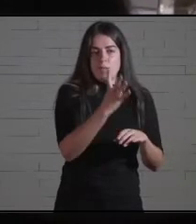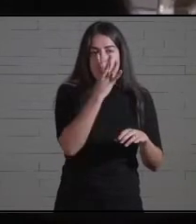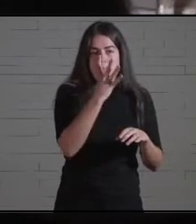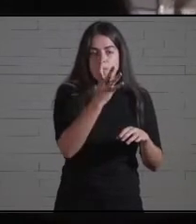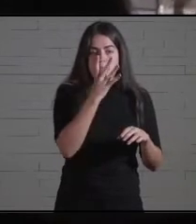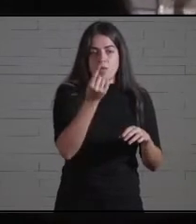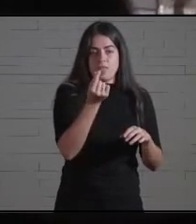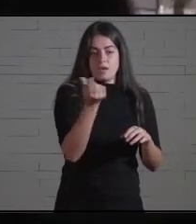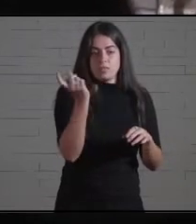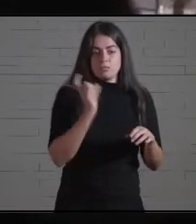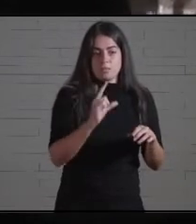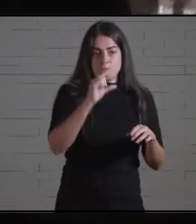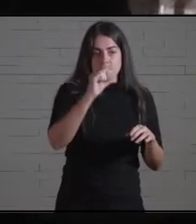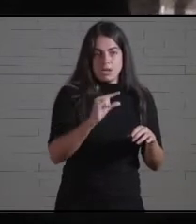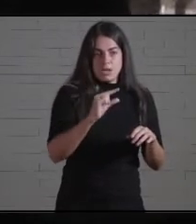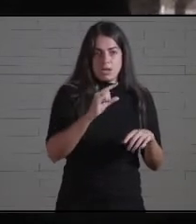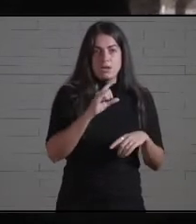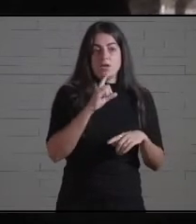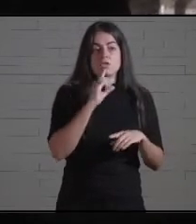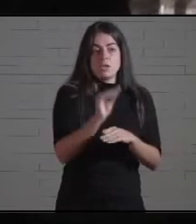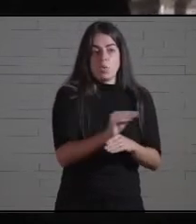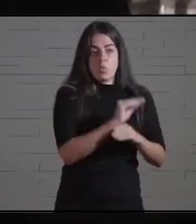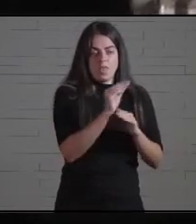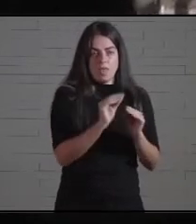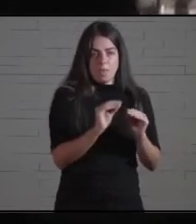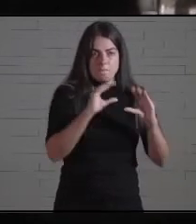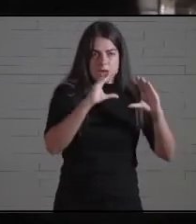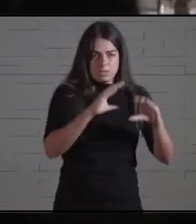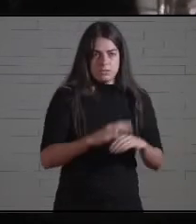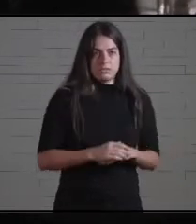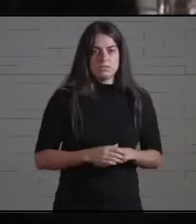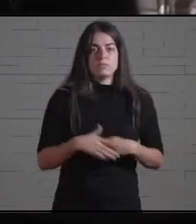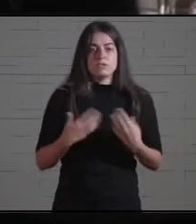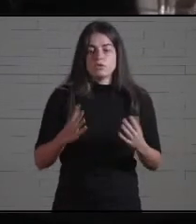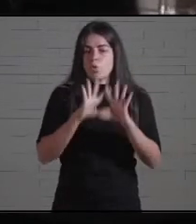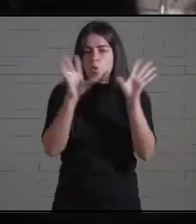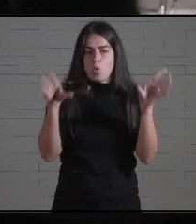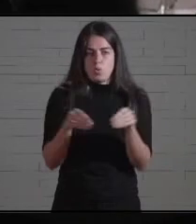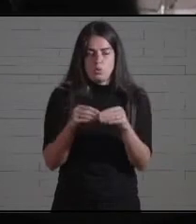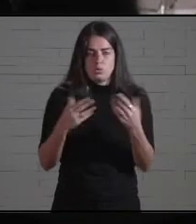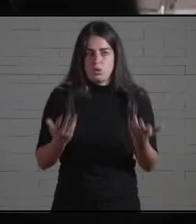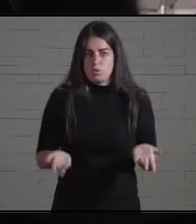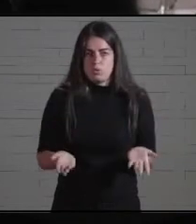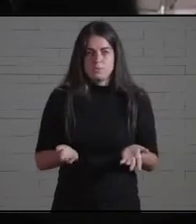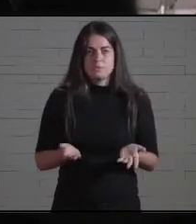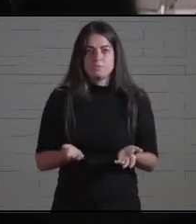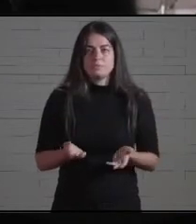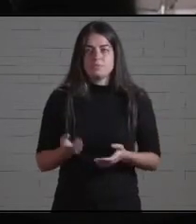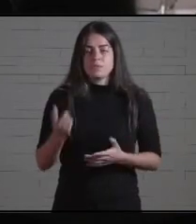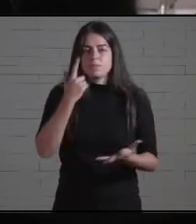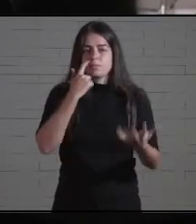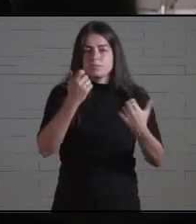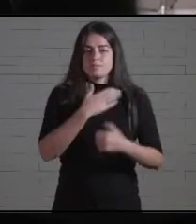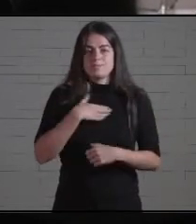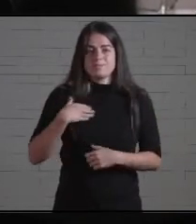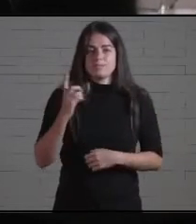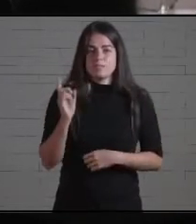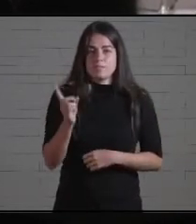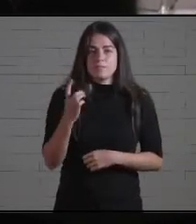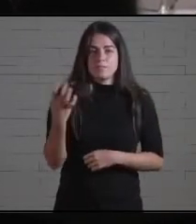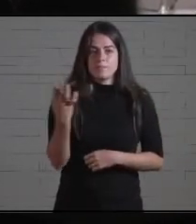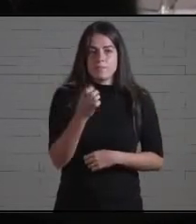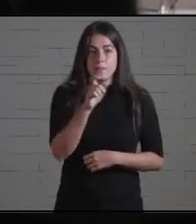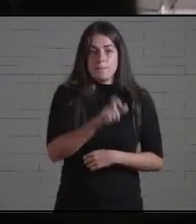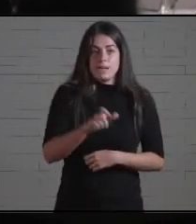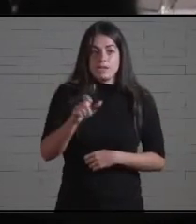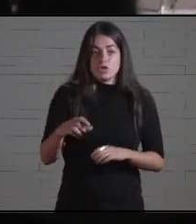disminución de ingresos como al aumento de los cuidados. Conclusiones. Aquí solo quiero destacar que las